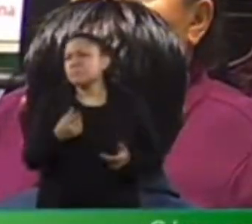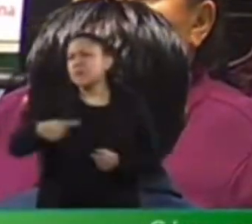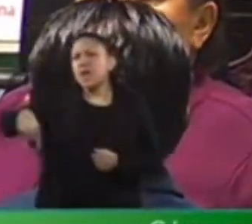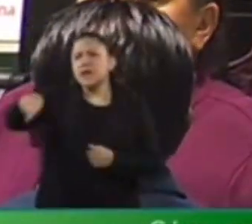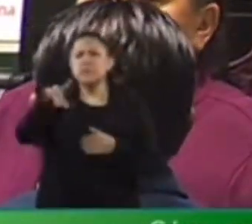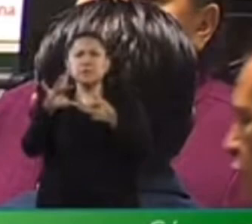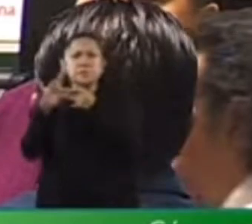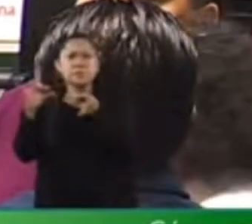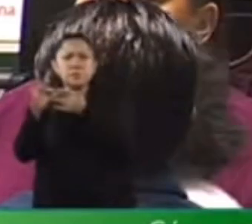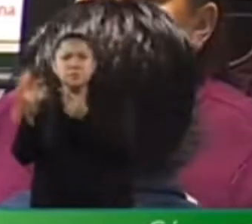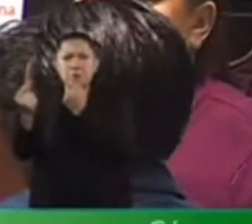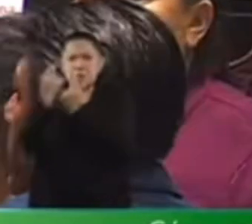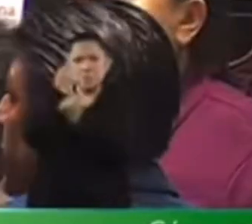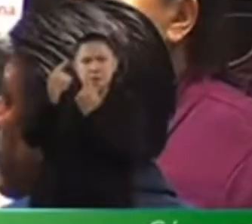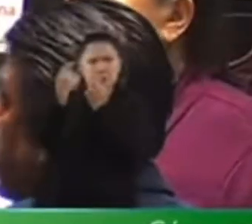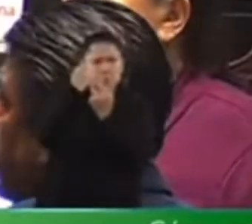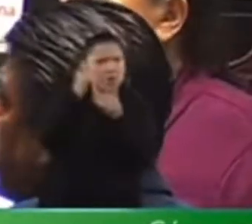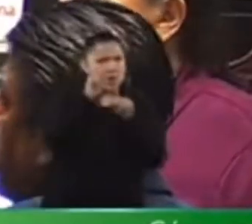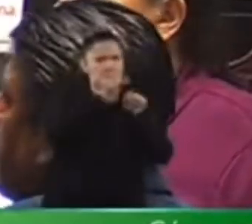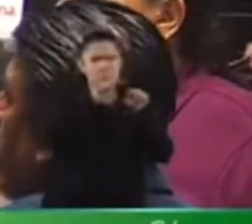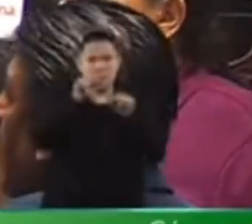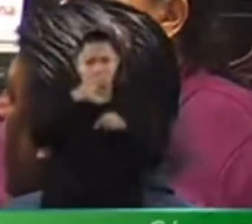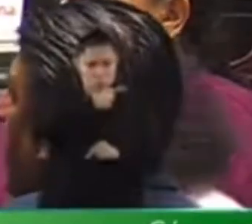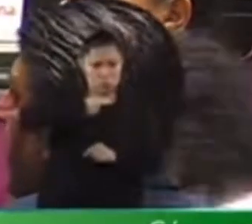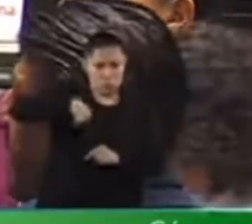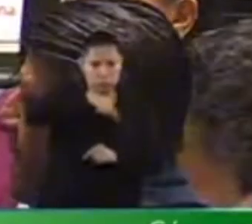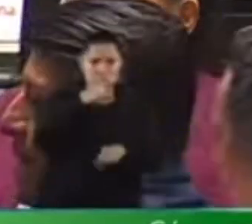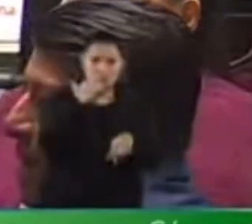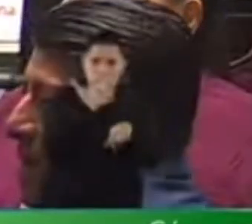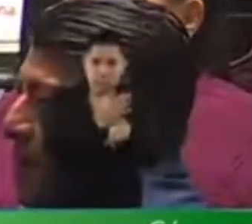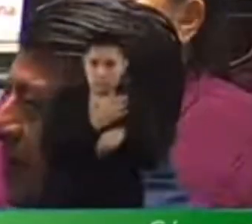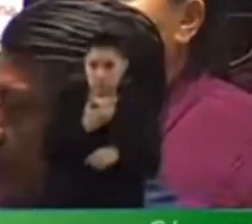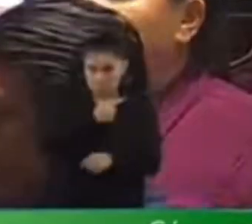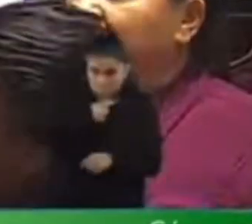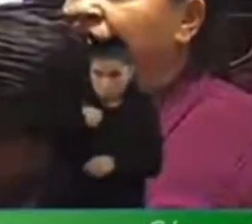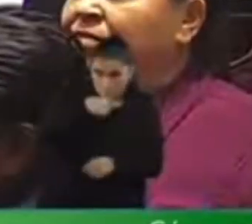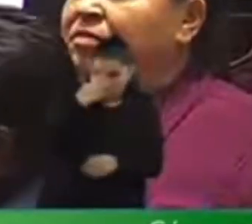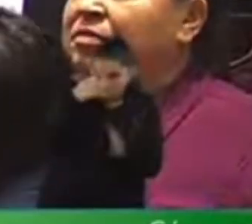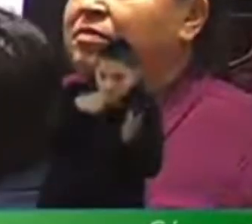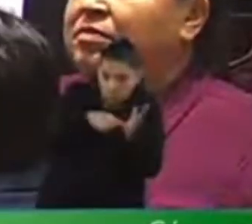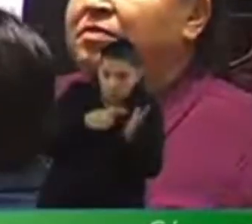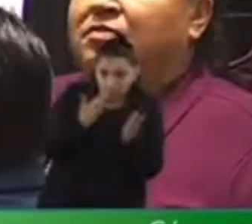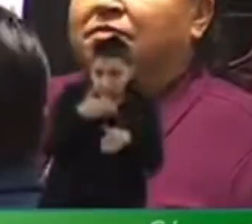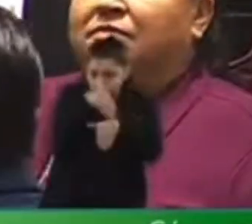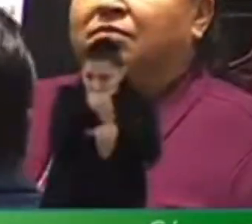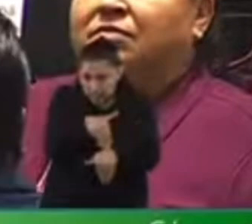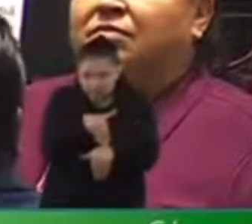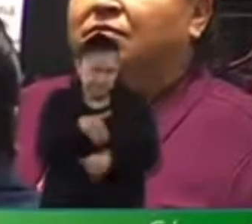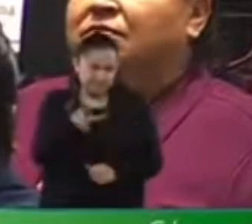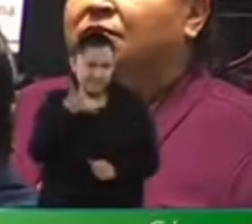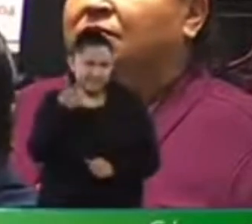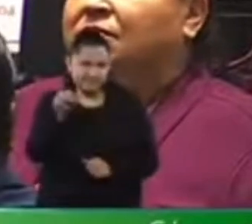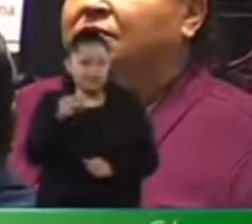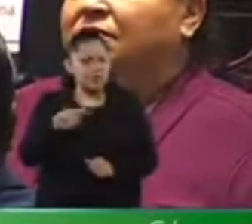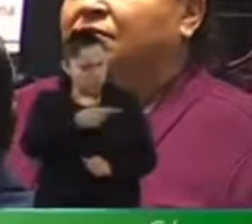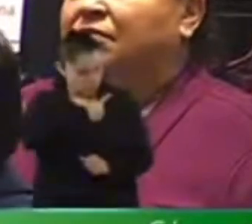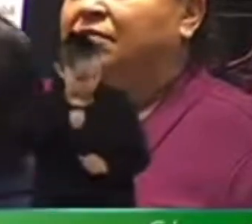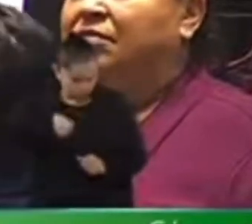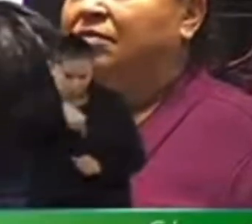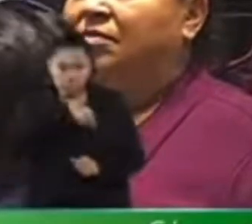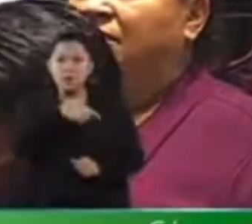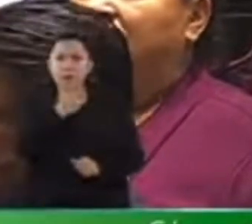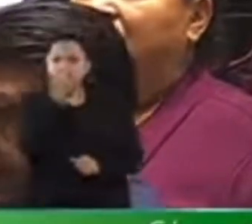esas acusaciones falsas a nuestra bancada, porque somos completamente responsables de lo que hacemos con